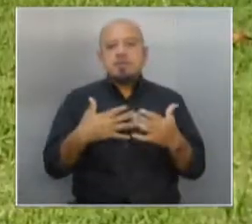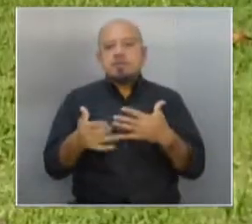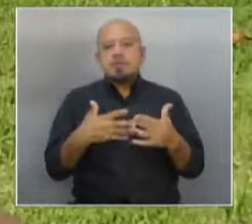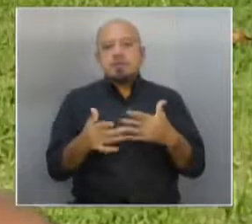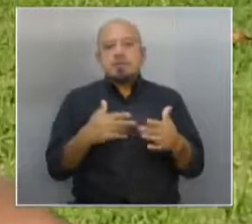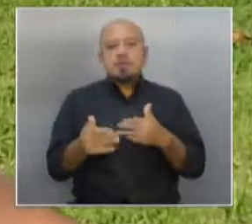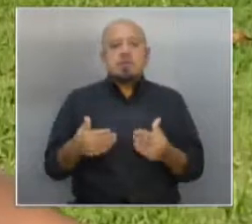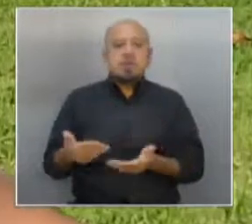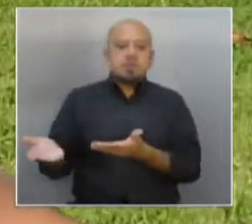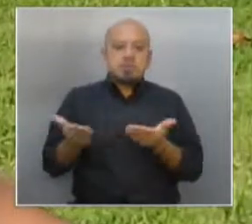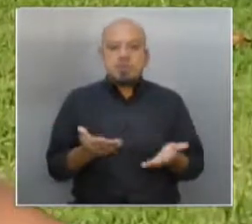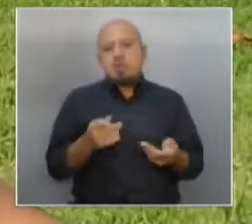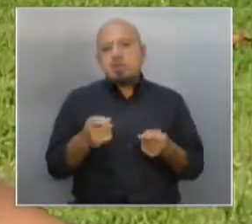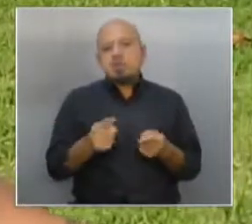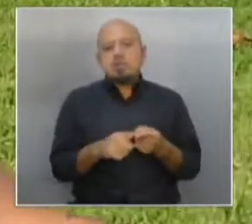nos invitan,